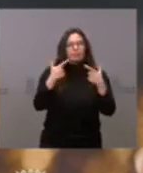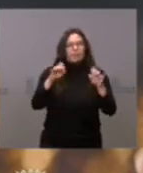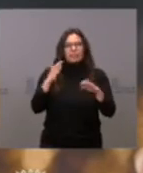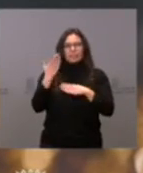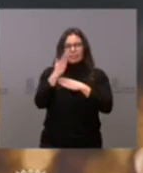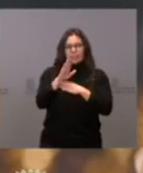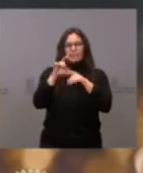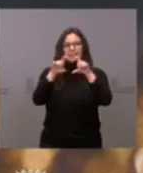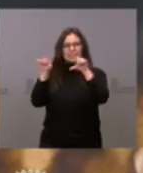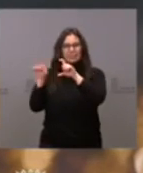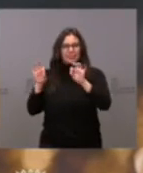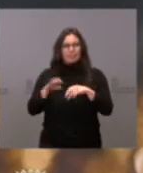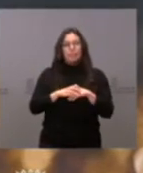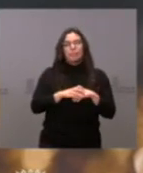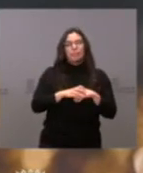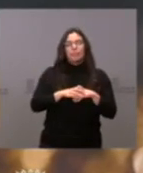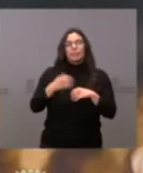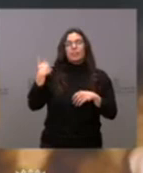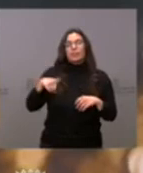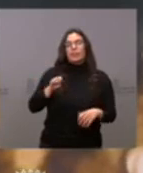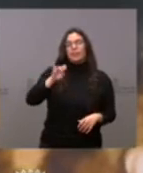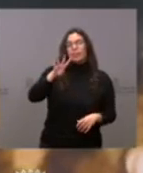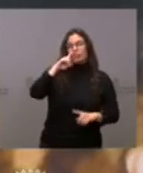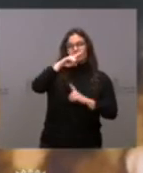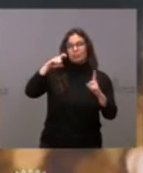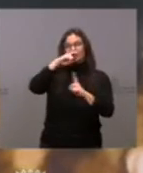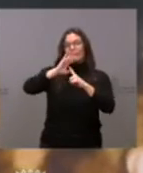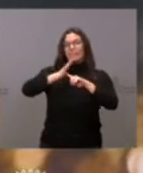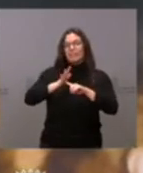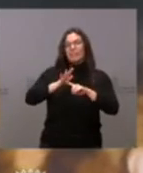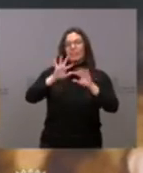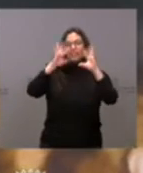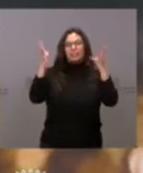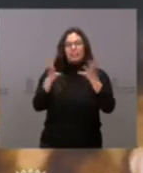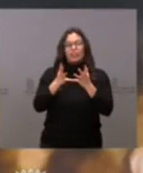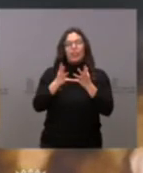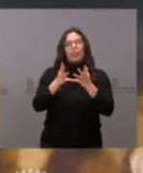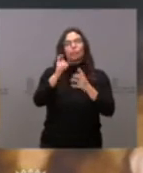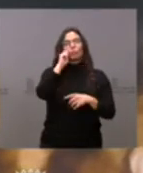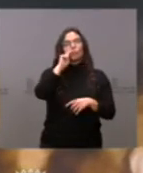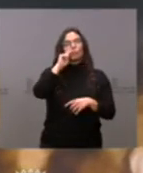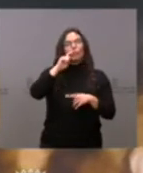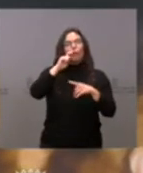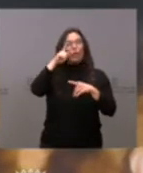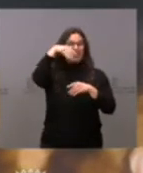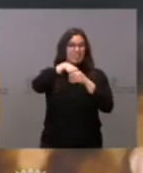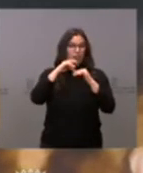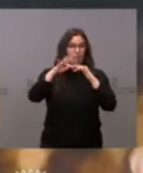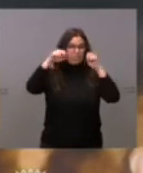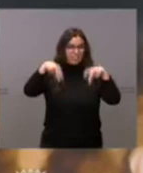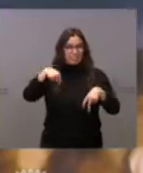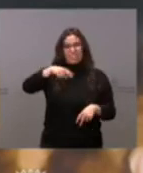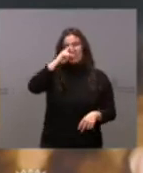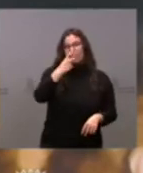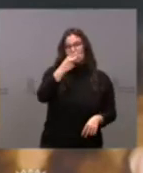bienvenidos a la décimo cuarta edición de la feria internacional de turismo interior de este año 2021